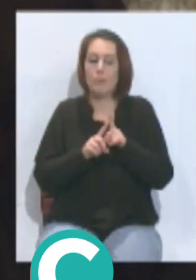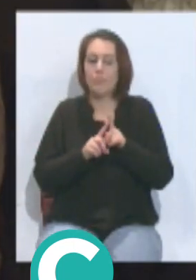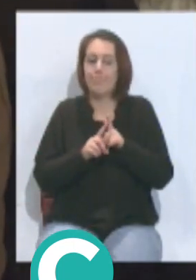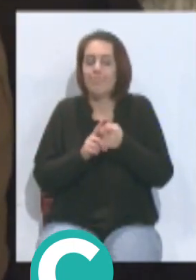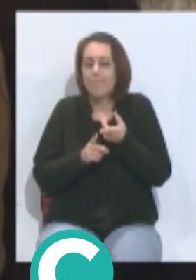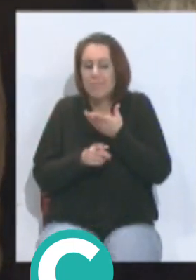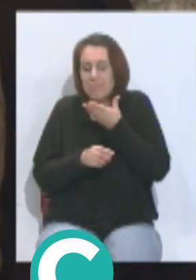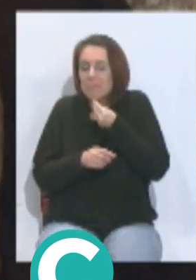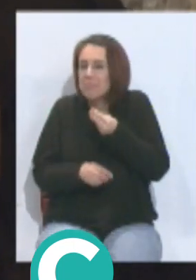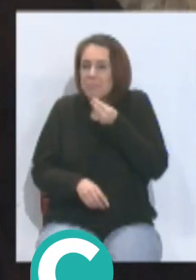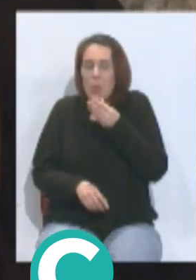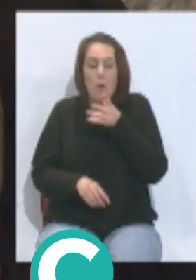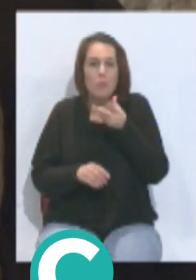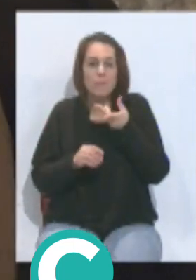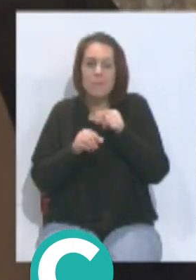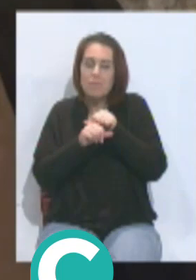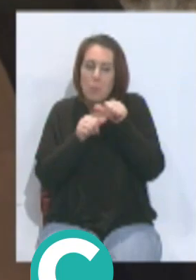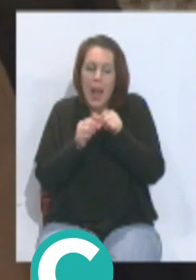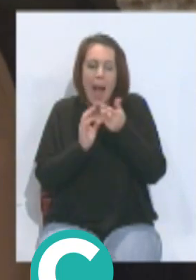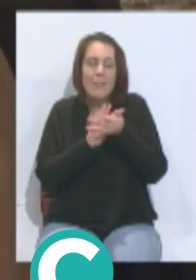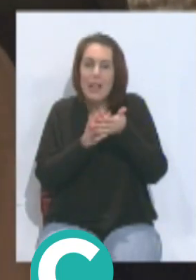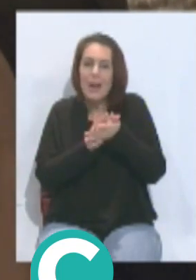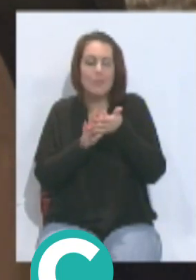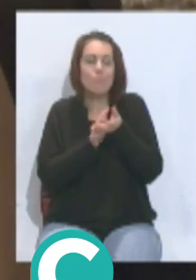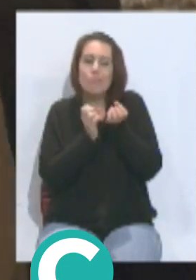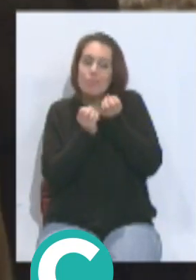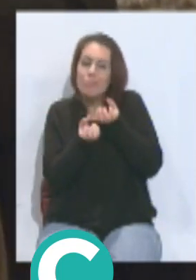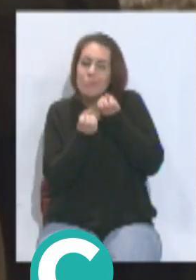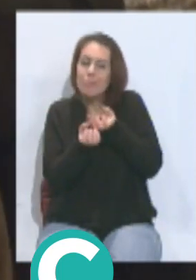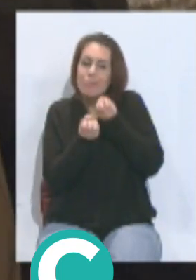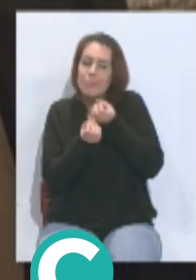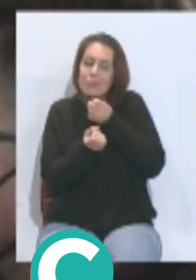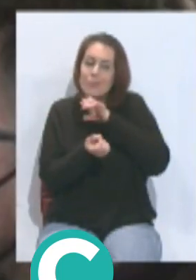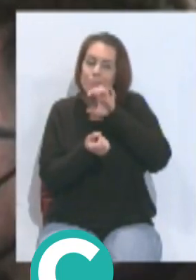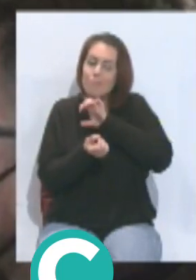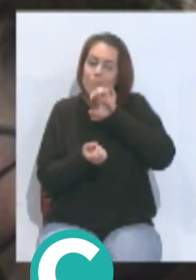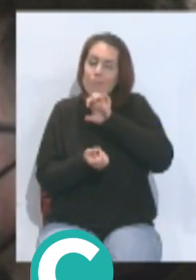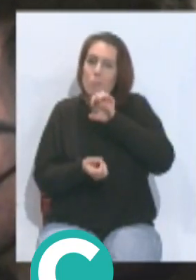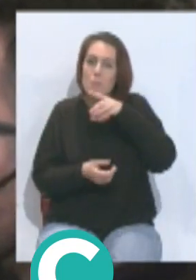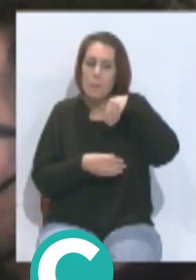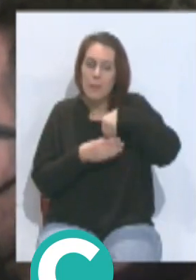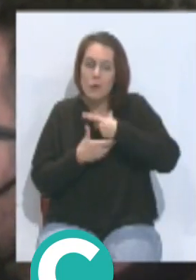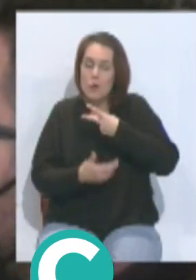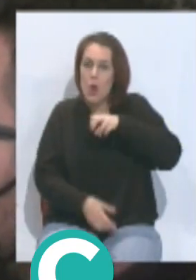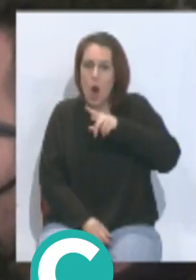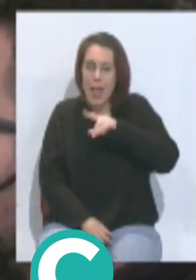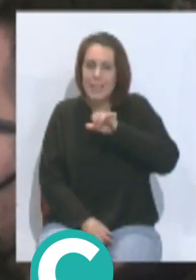muy entrañable por la forma de hablar, por la forma de contar las anécdotas que tiene el Noli y en la que